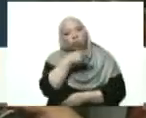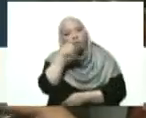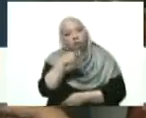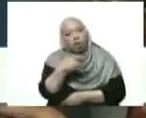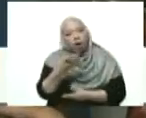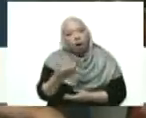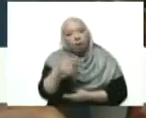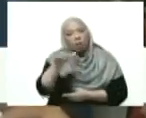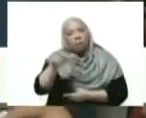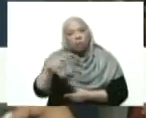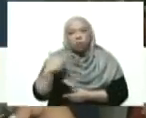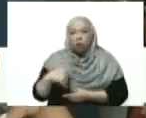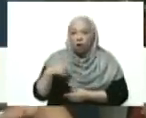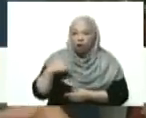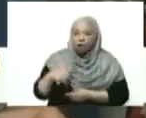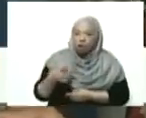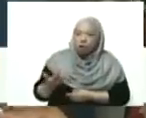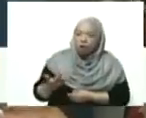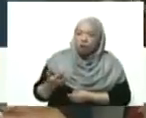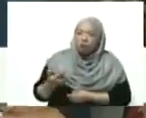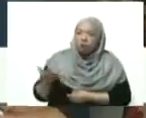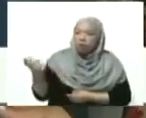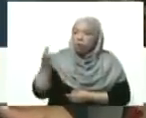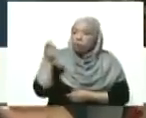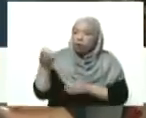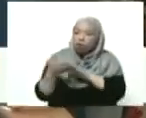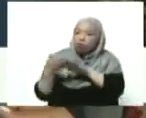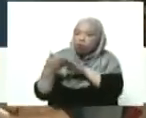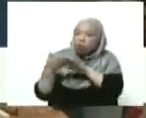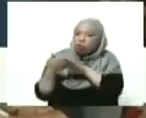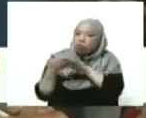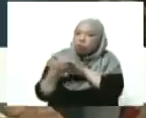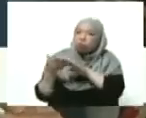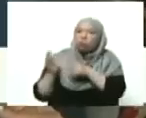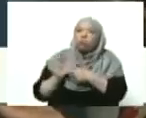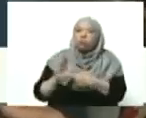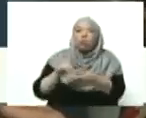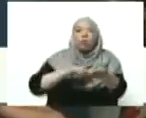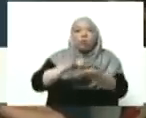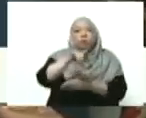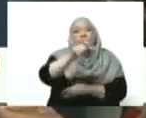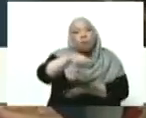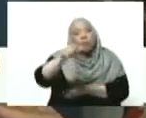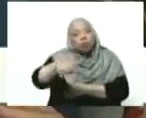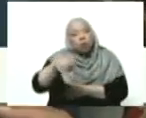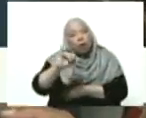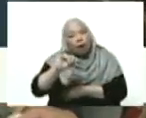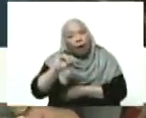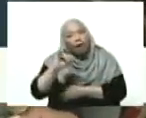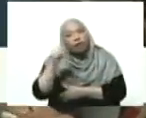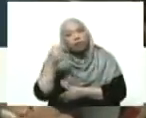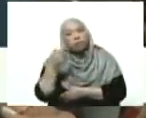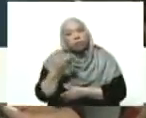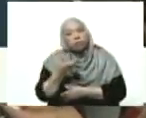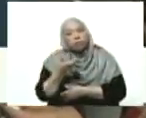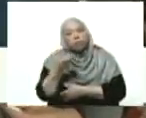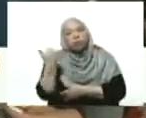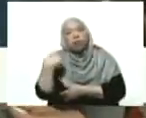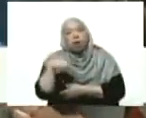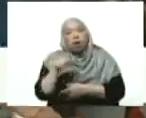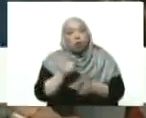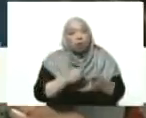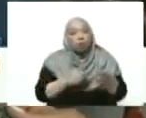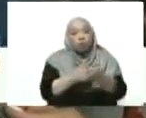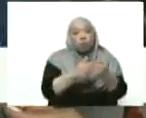resolver satisfactoriamente esta desavenencia presentada con este avión y su tripulación, aduciendo que es